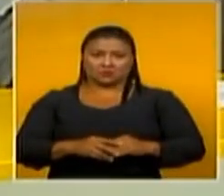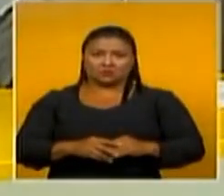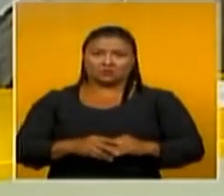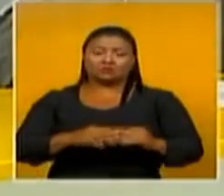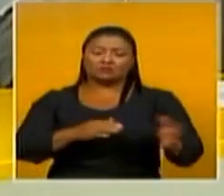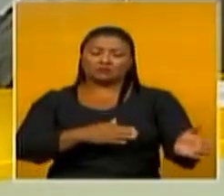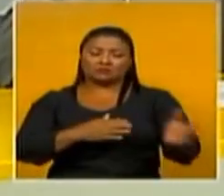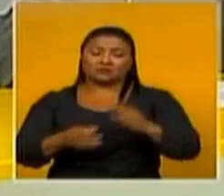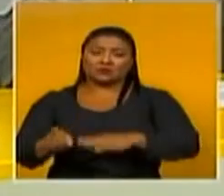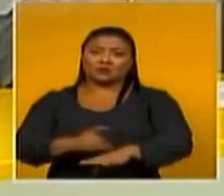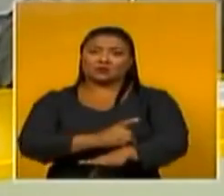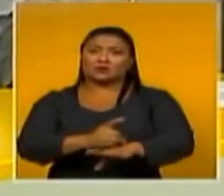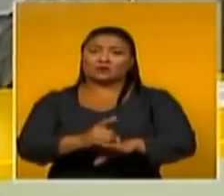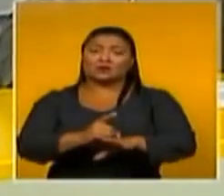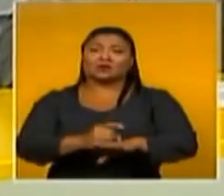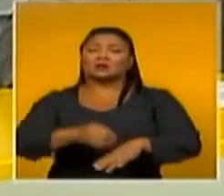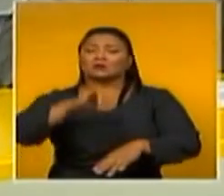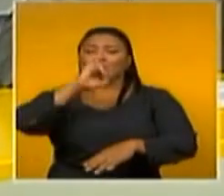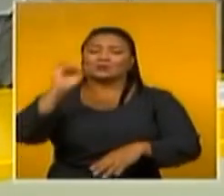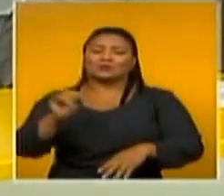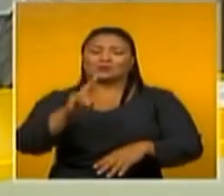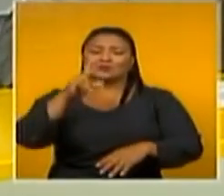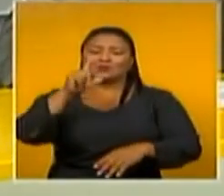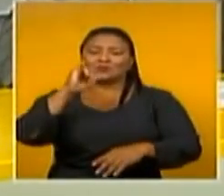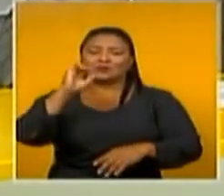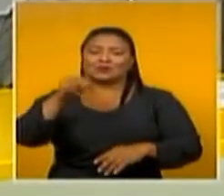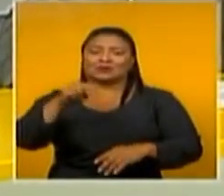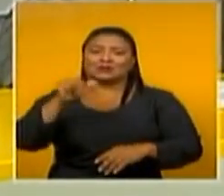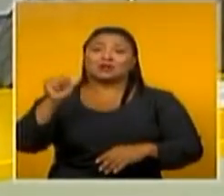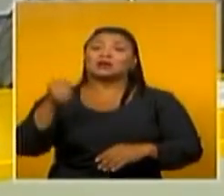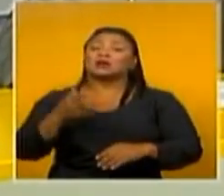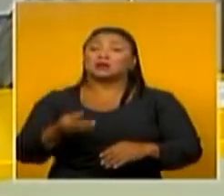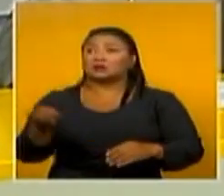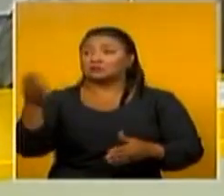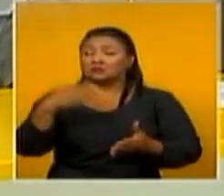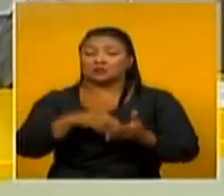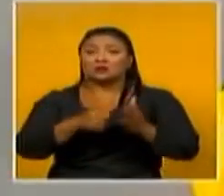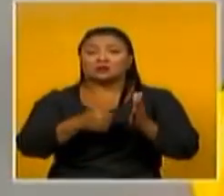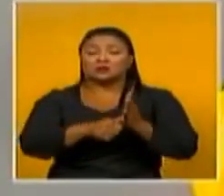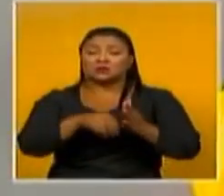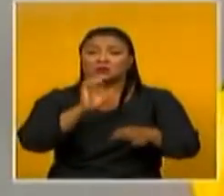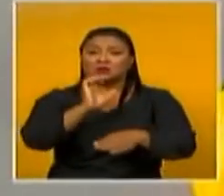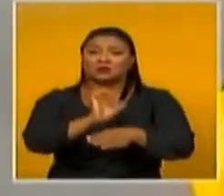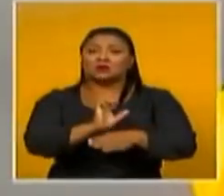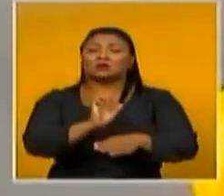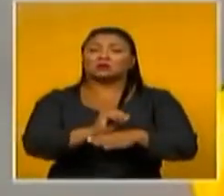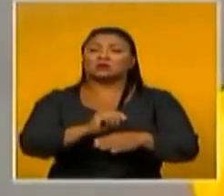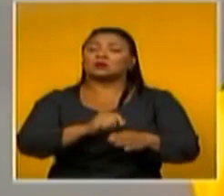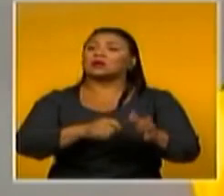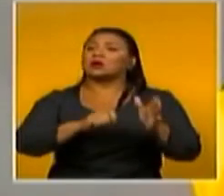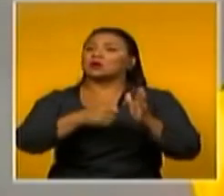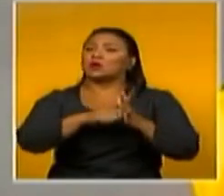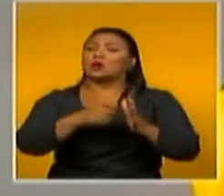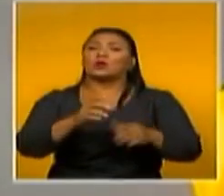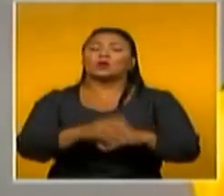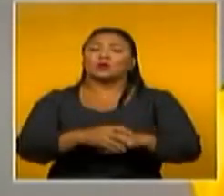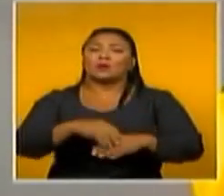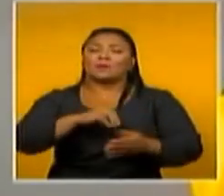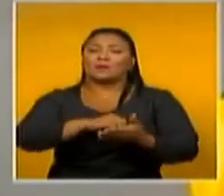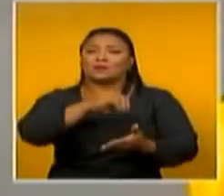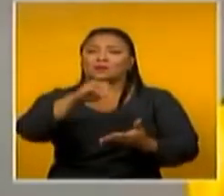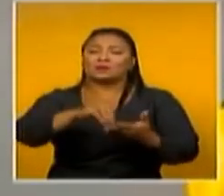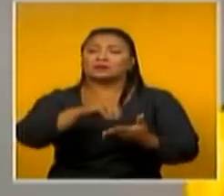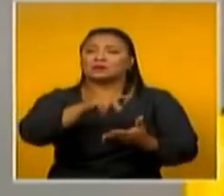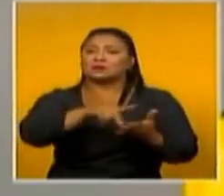El director de Wikileaks, Julian Assange, contaría con una cédula de ciudadanía ecuatoriana con un código correspondiente a la provincia de